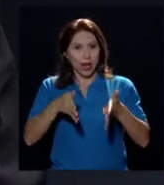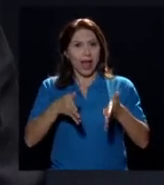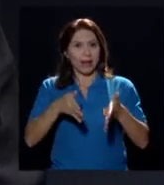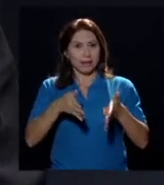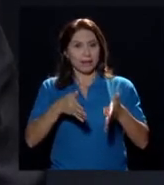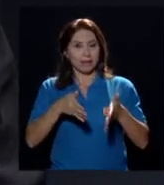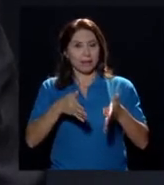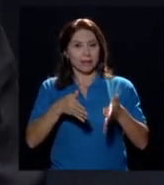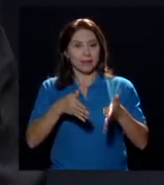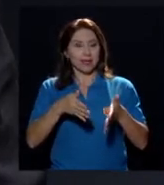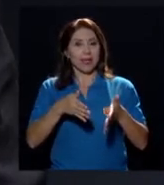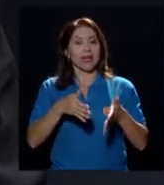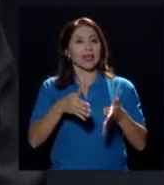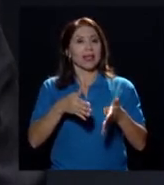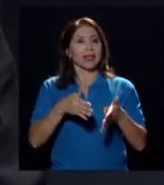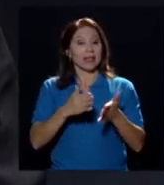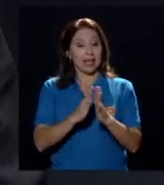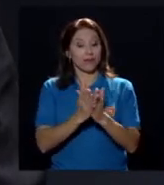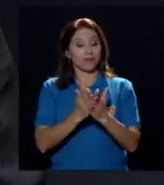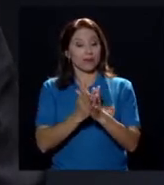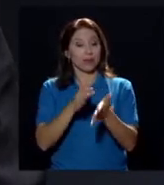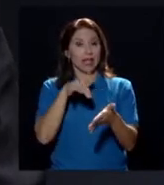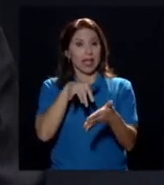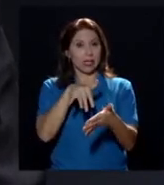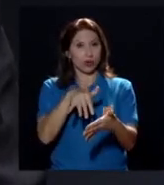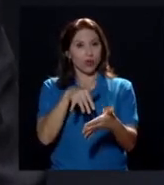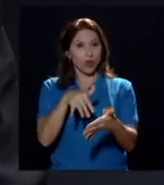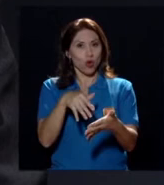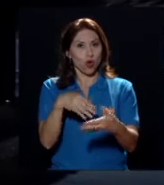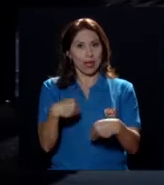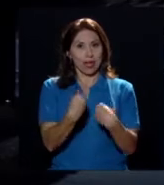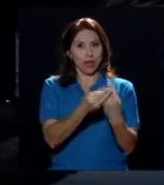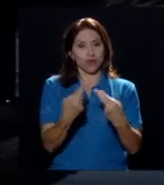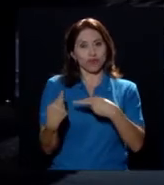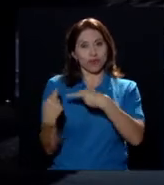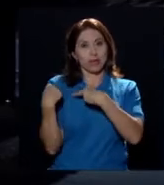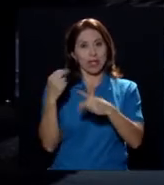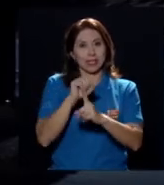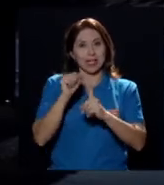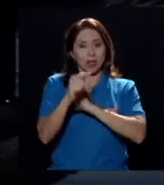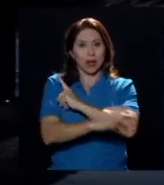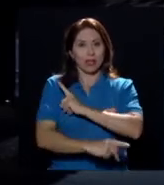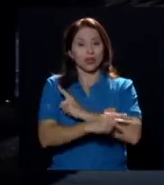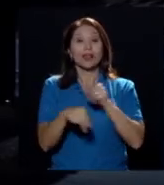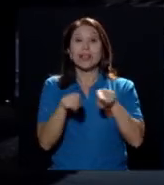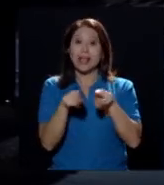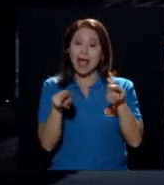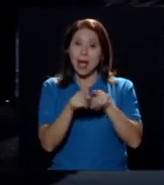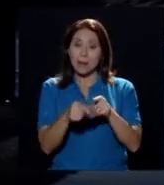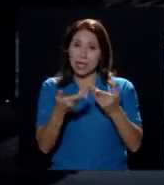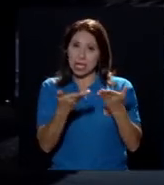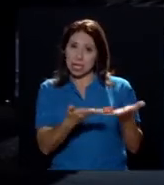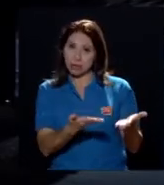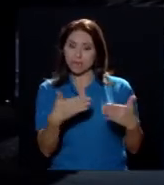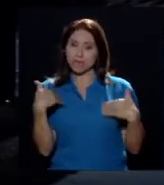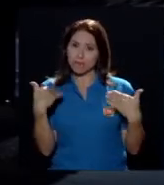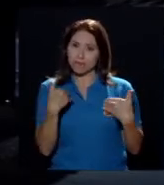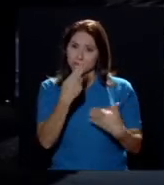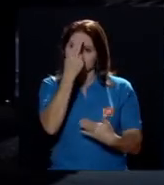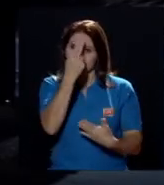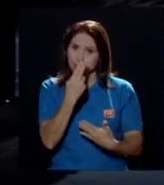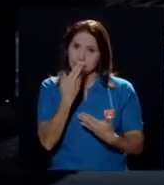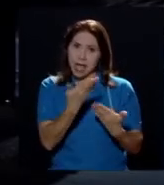encomendó el Estado de la Nación, y tenemos el privilegio y el placer de tener